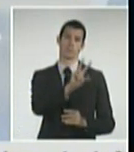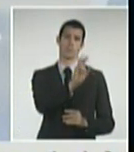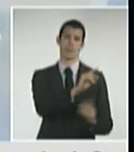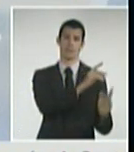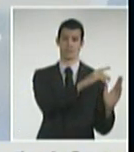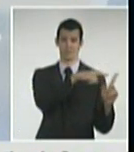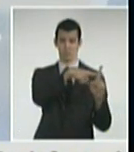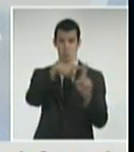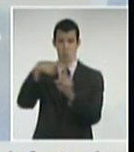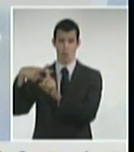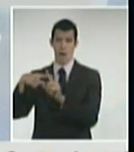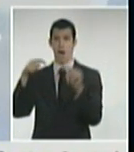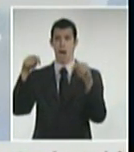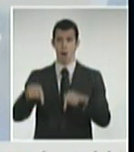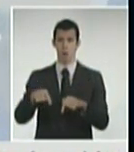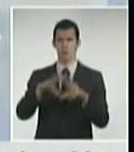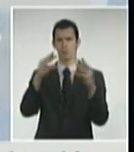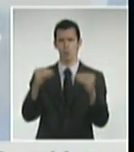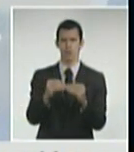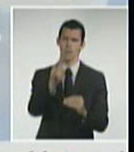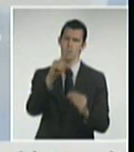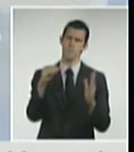1.905, letalidad de